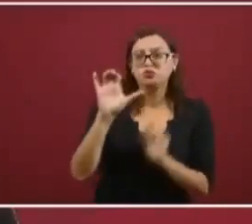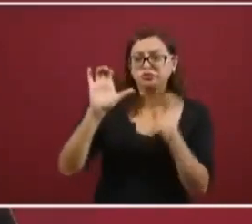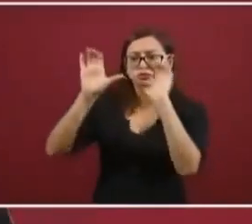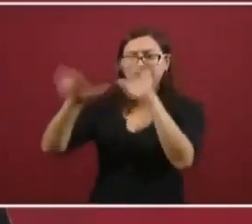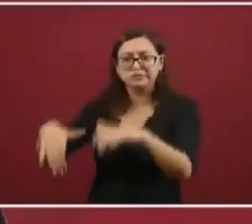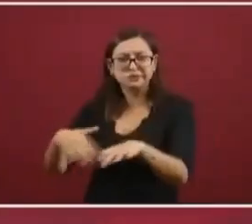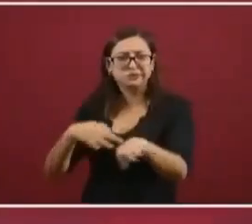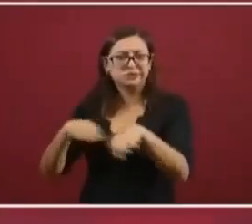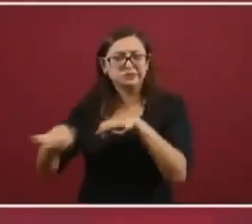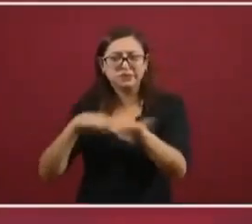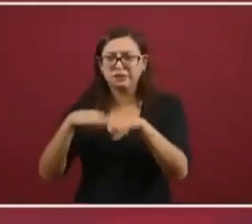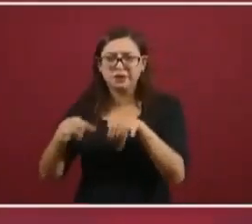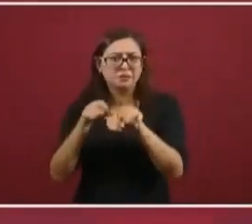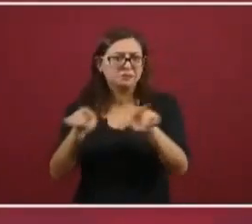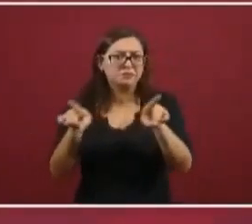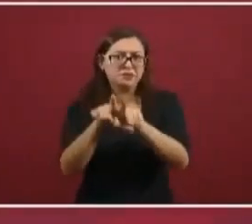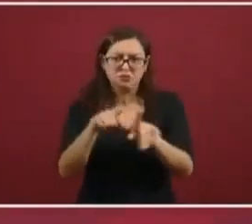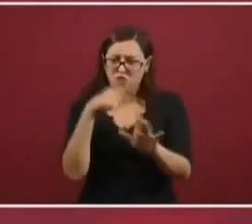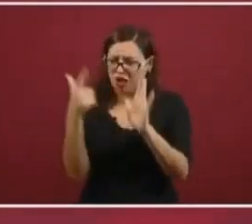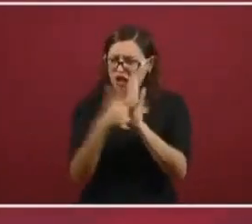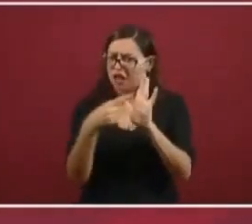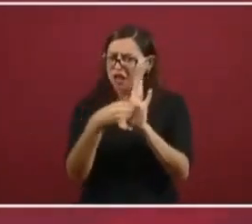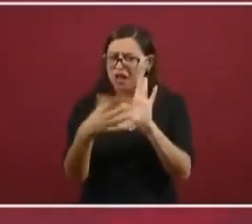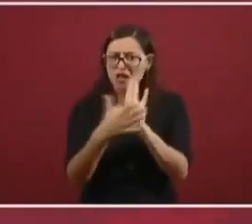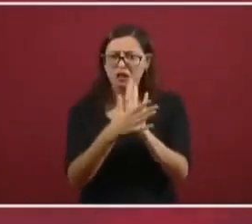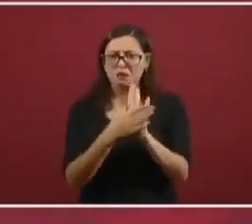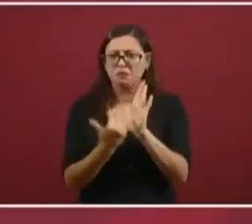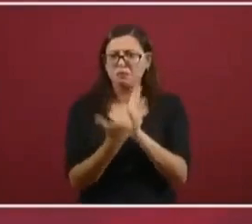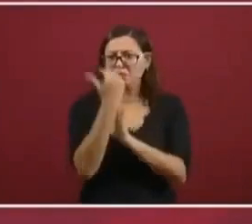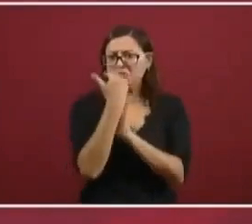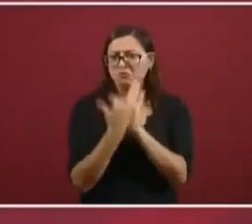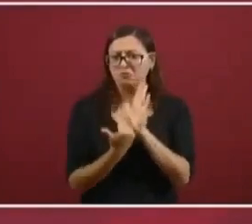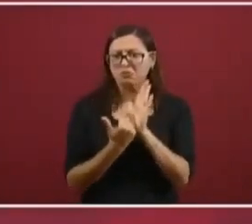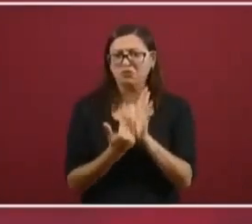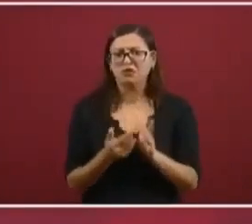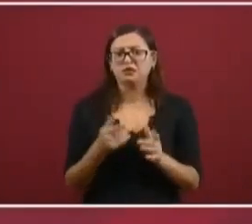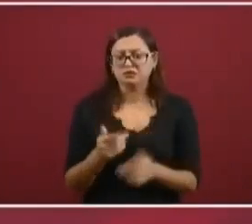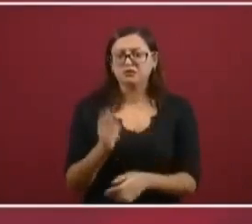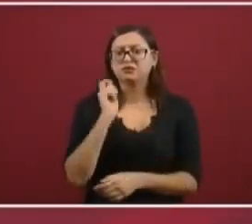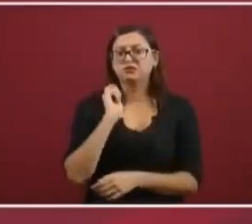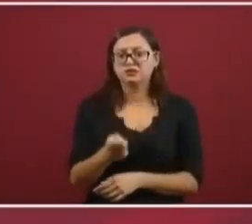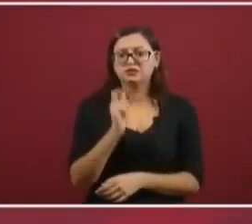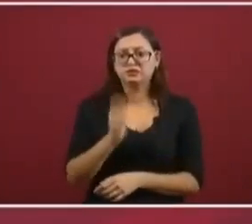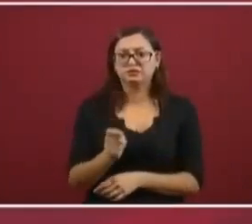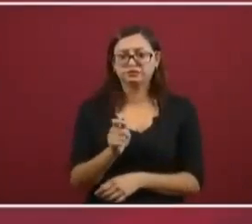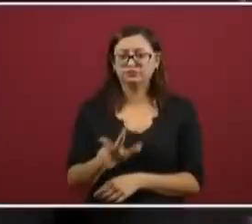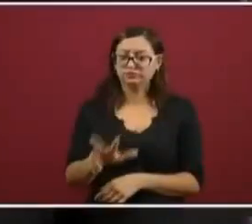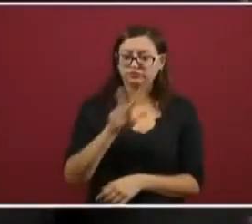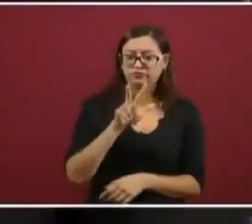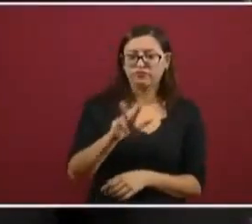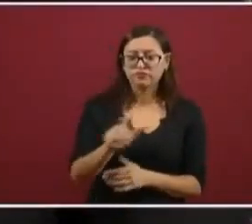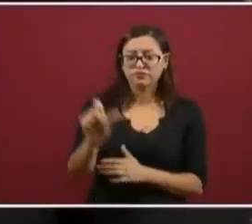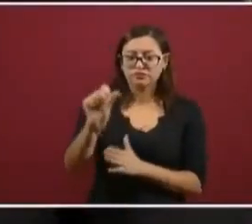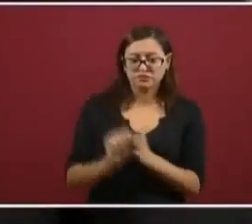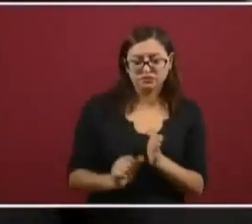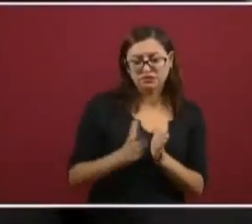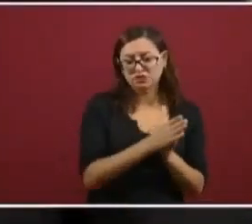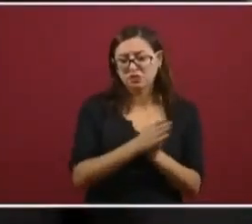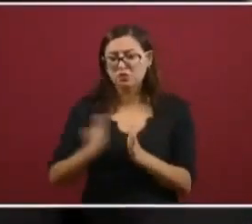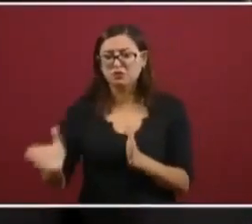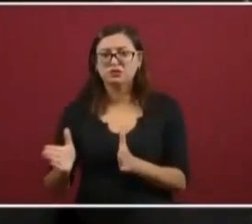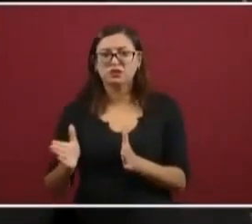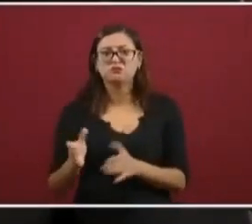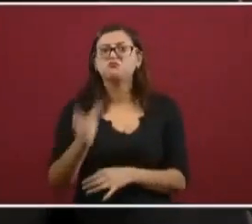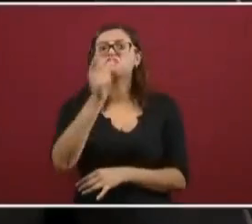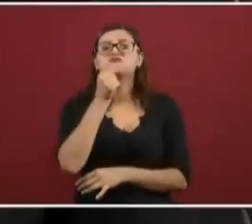está establecido en la ley que en 18 meses desaparece la policía